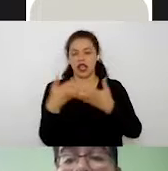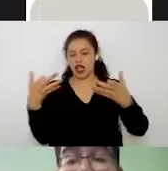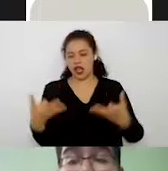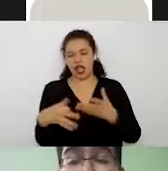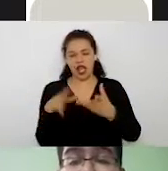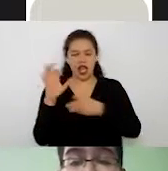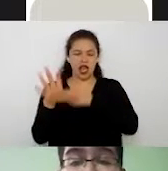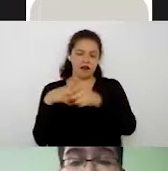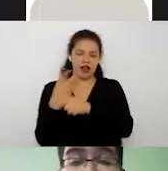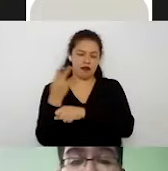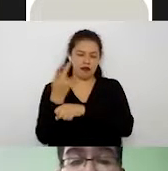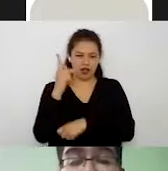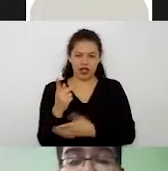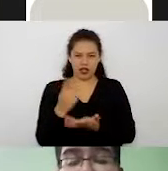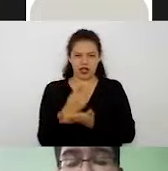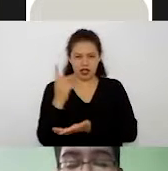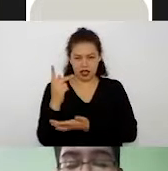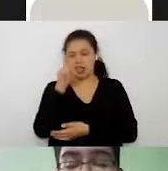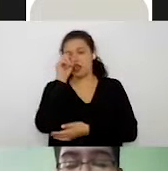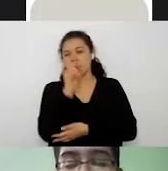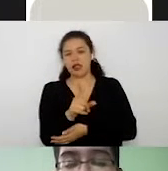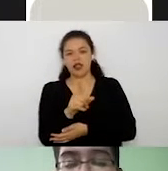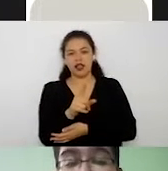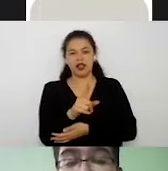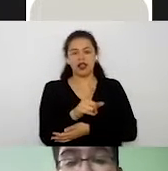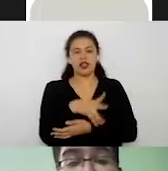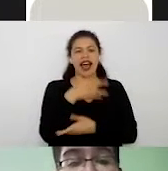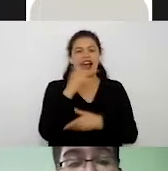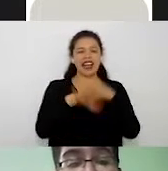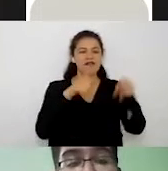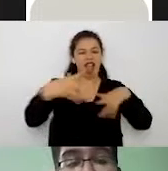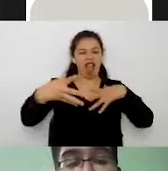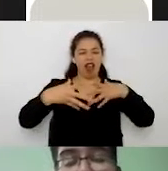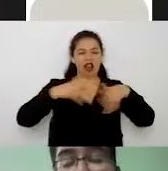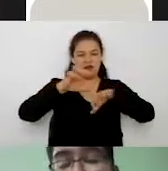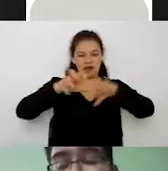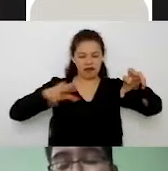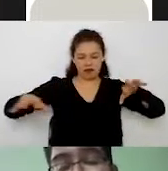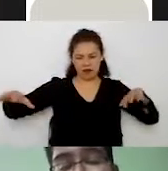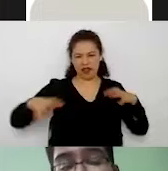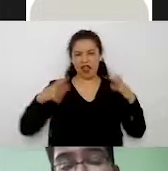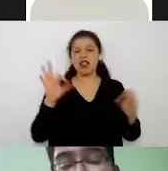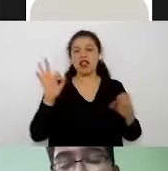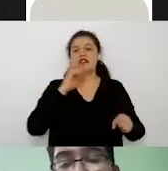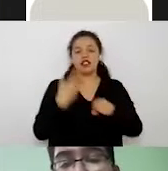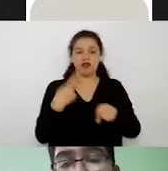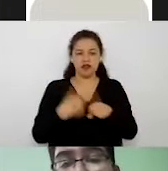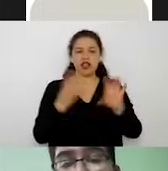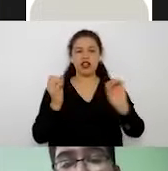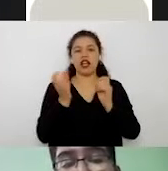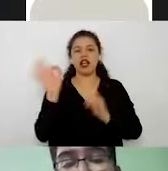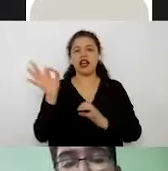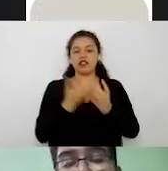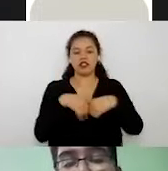lo tuvimos, una enfermedad que nos afecte a todos, o pueden ser los socioorganizativos, que